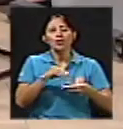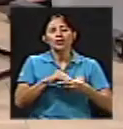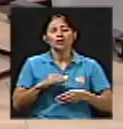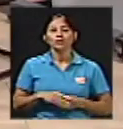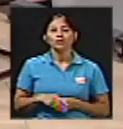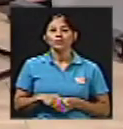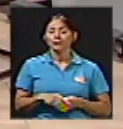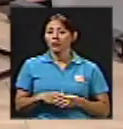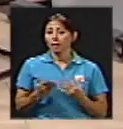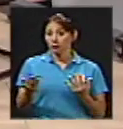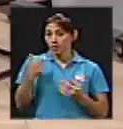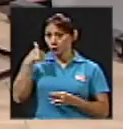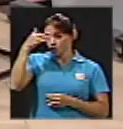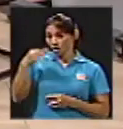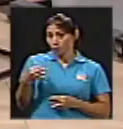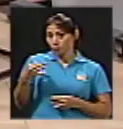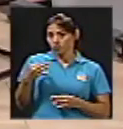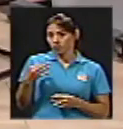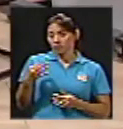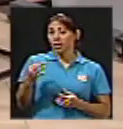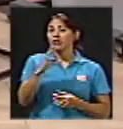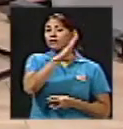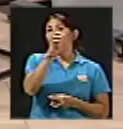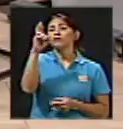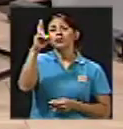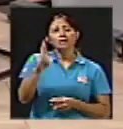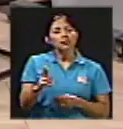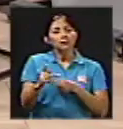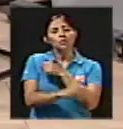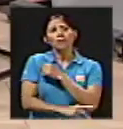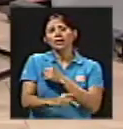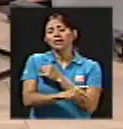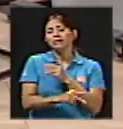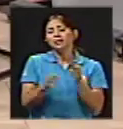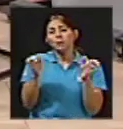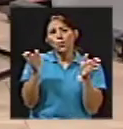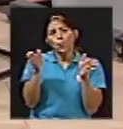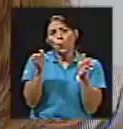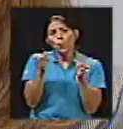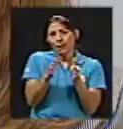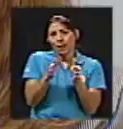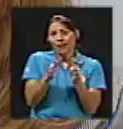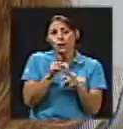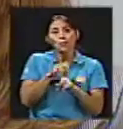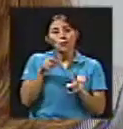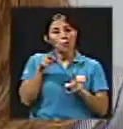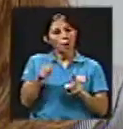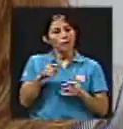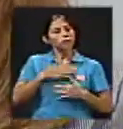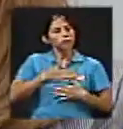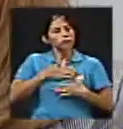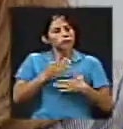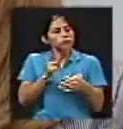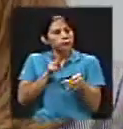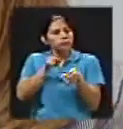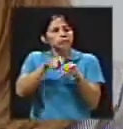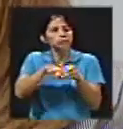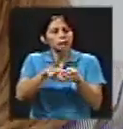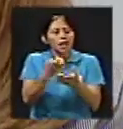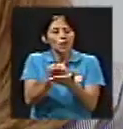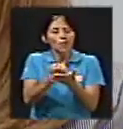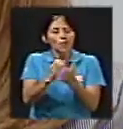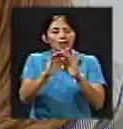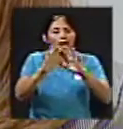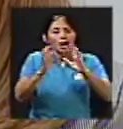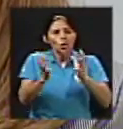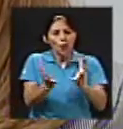Costa Rica es, como sabemos, un país muy pequeño y tiene una vocación muy fuerte de integración a la economía global. Y como país